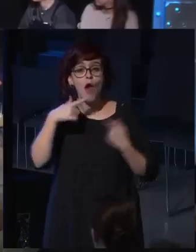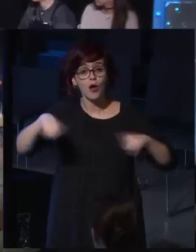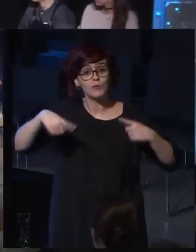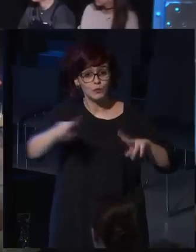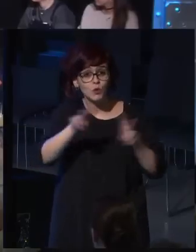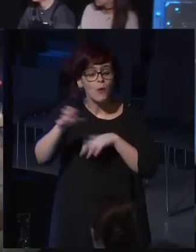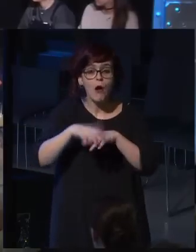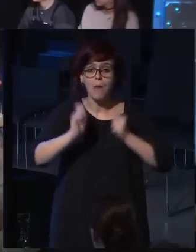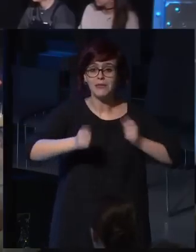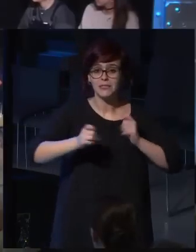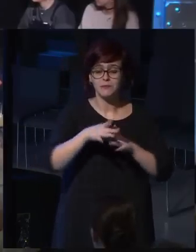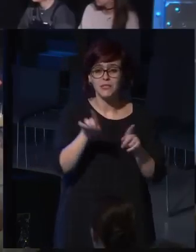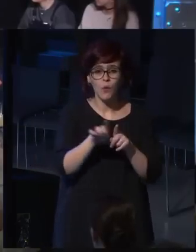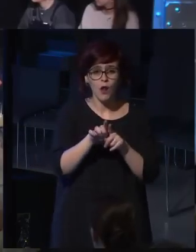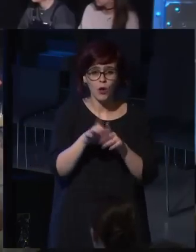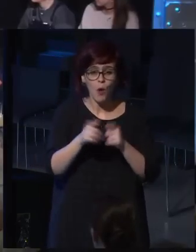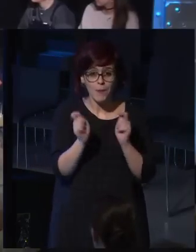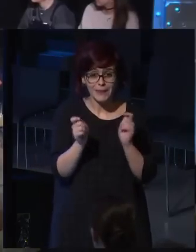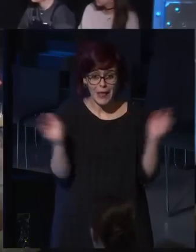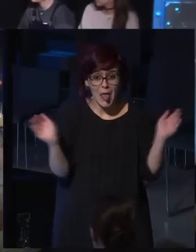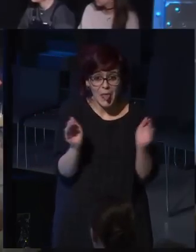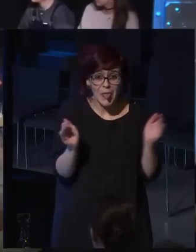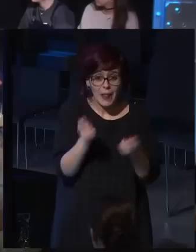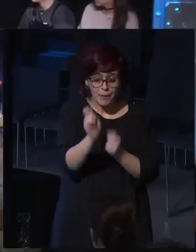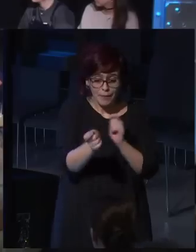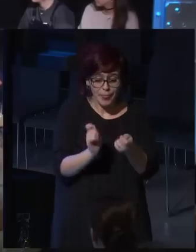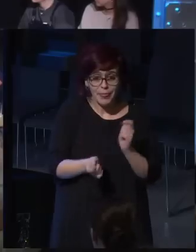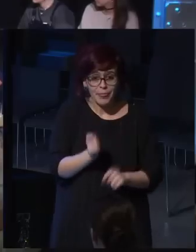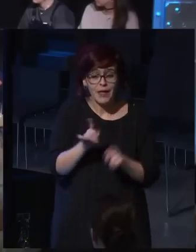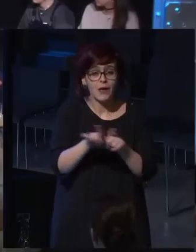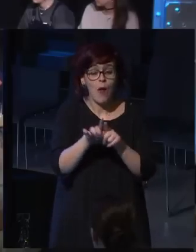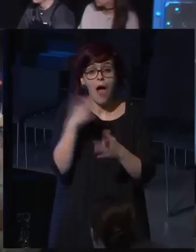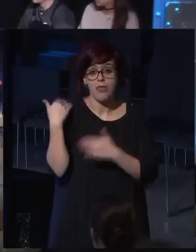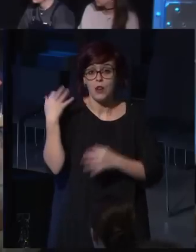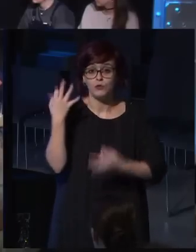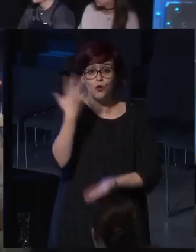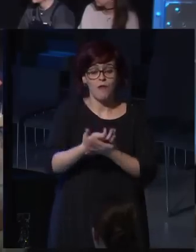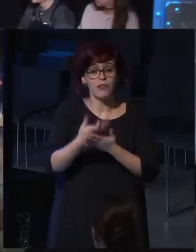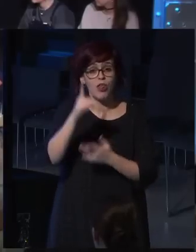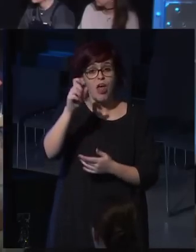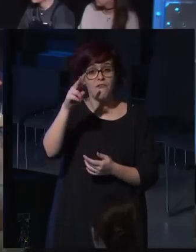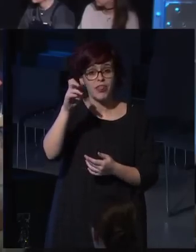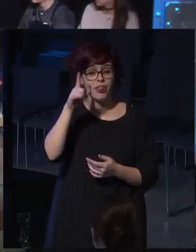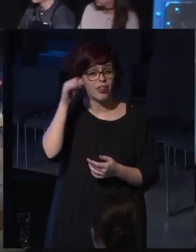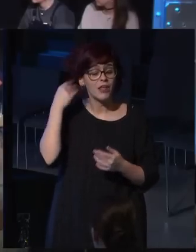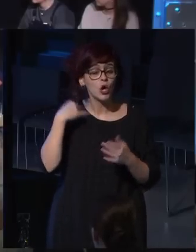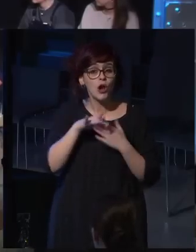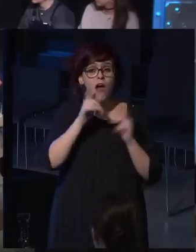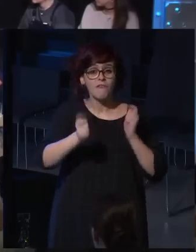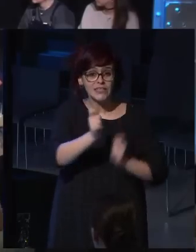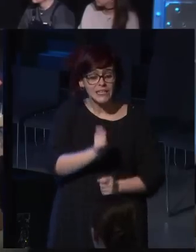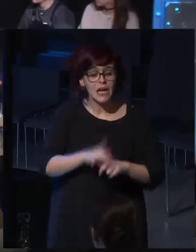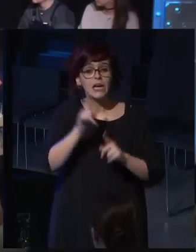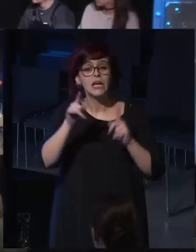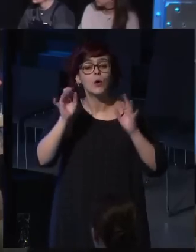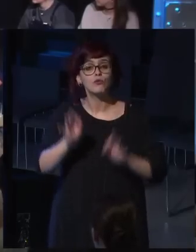componer con batería hay un cocktail drum, que es como una batería pequeñita, y ayer mismo estábamos grabando, que estaba David ahí con la batería, Pucho cantando